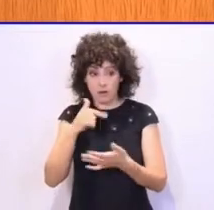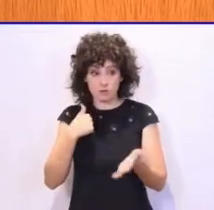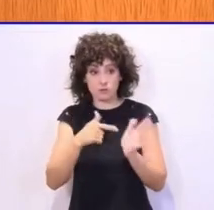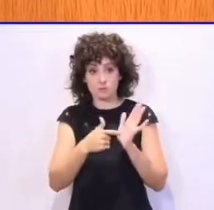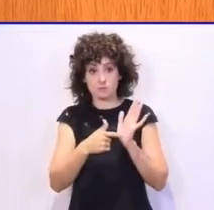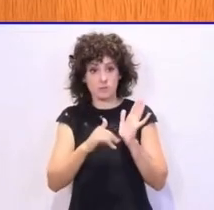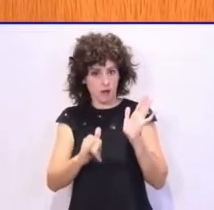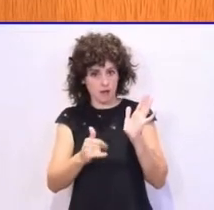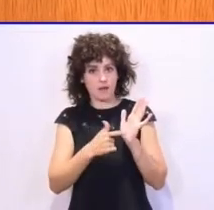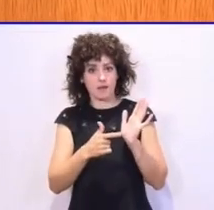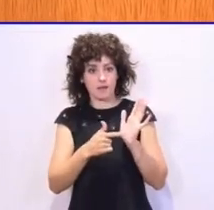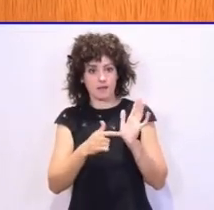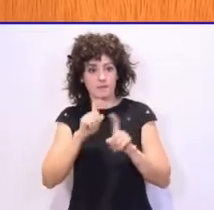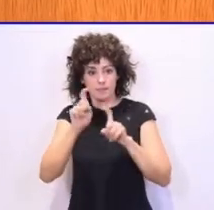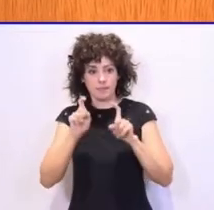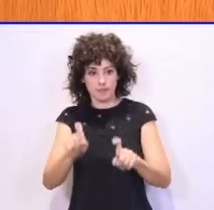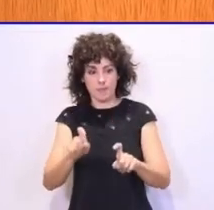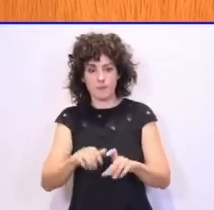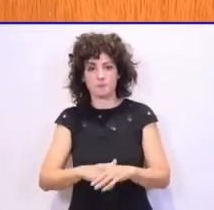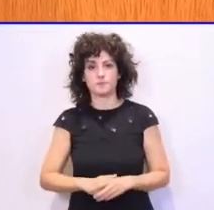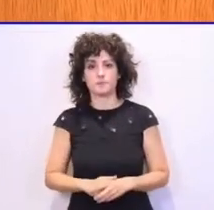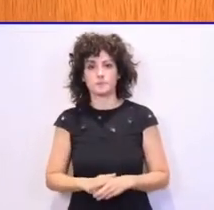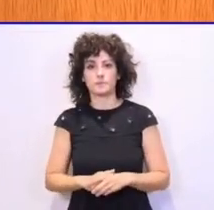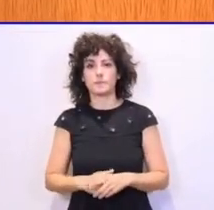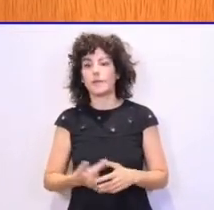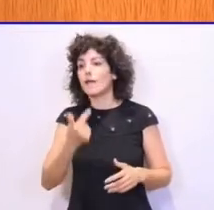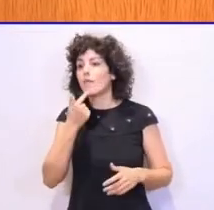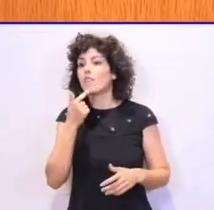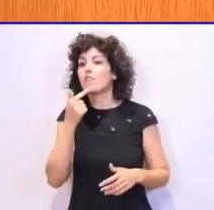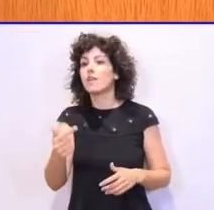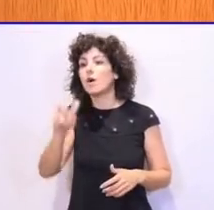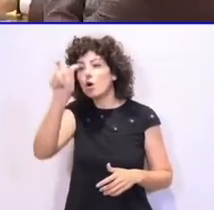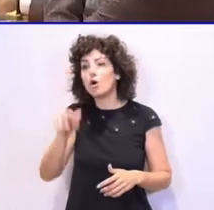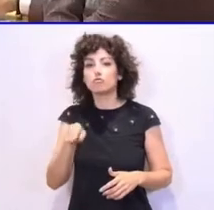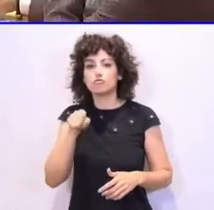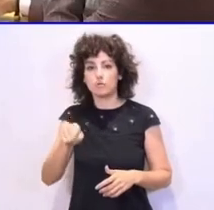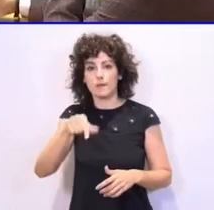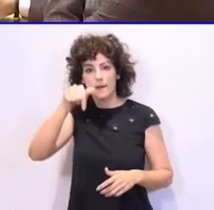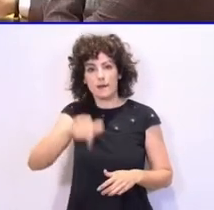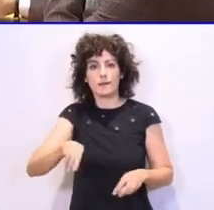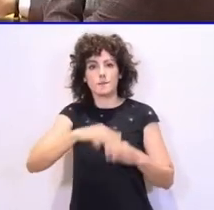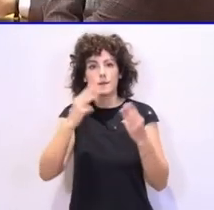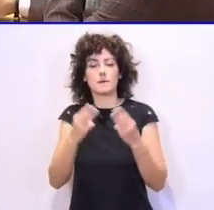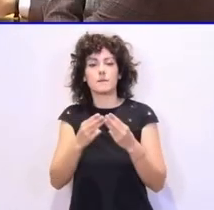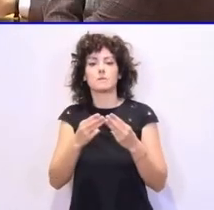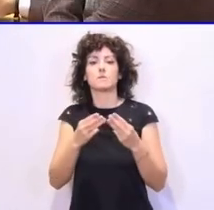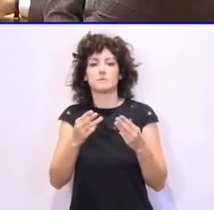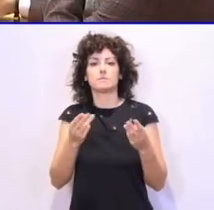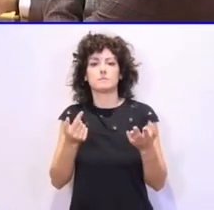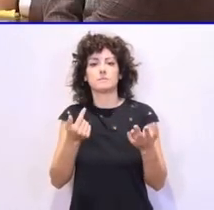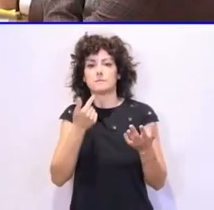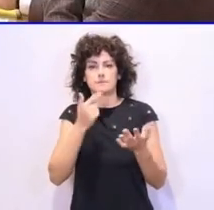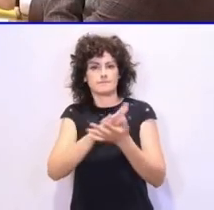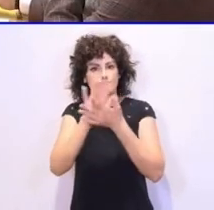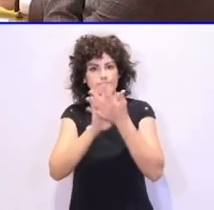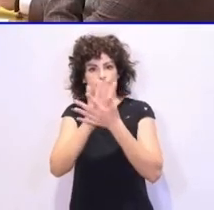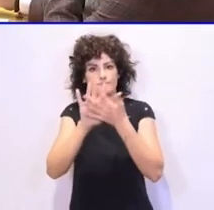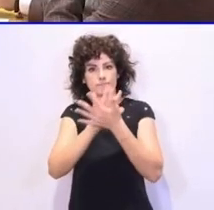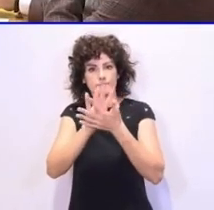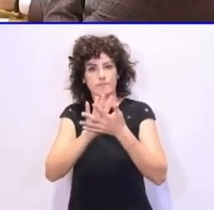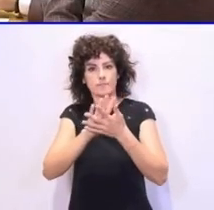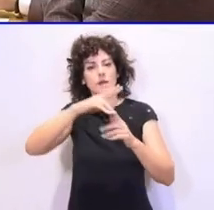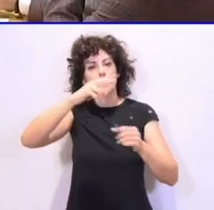esta cuestión dijo usted en este parlamento les he hablado del de las